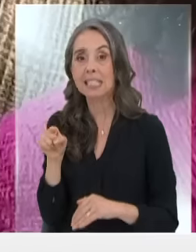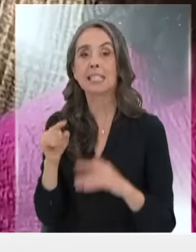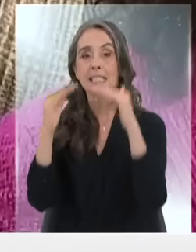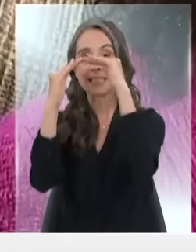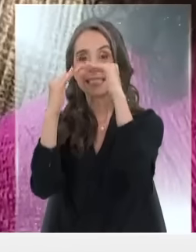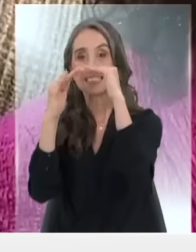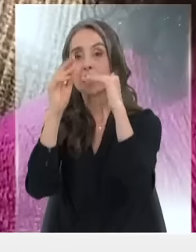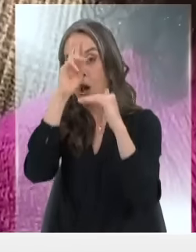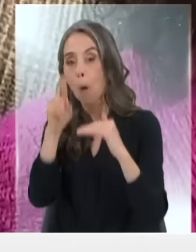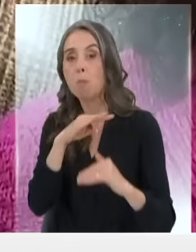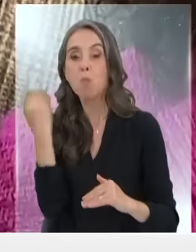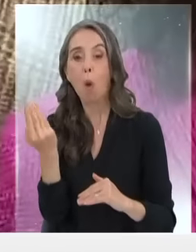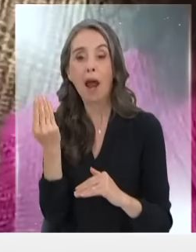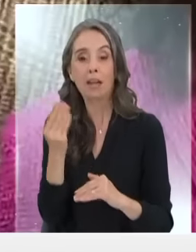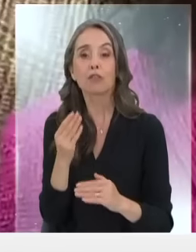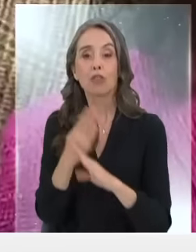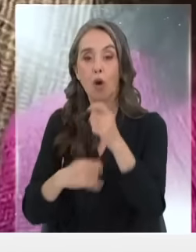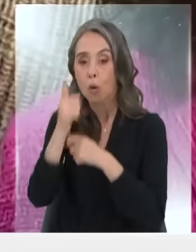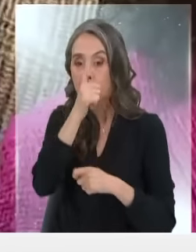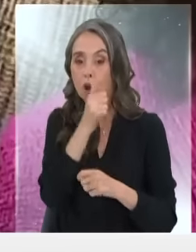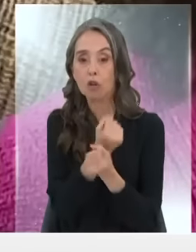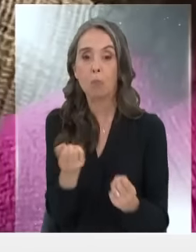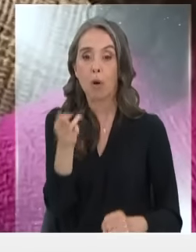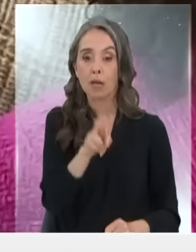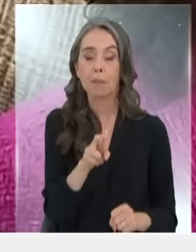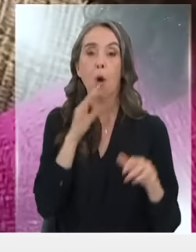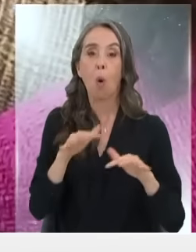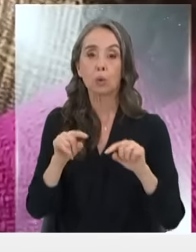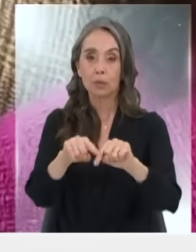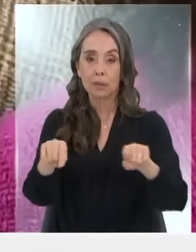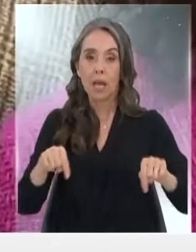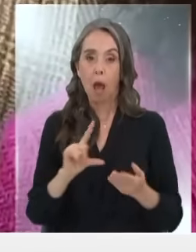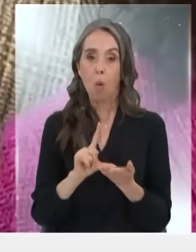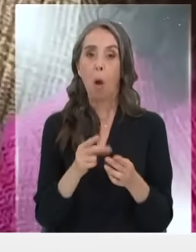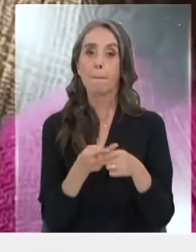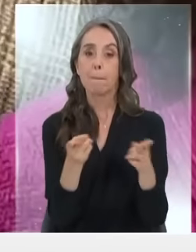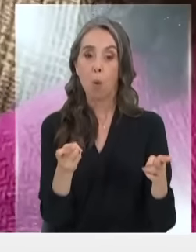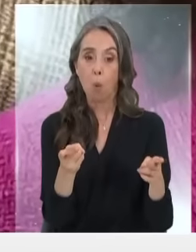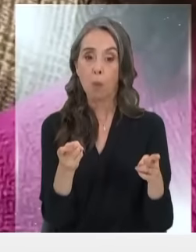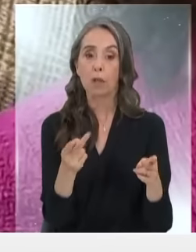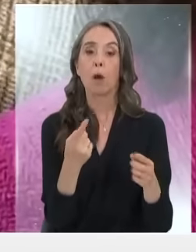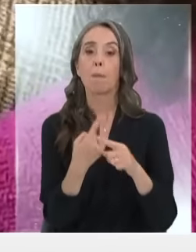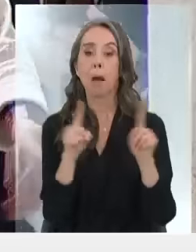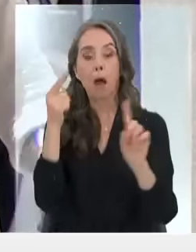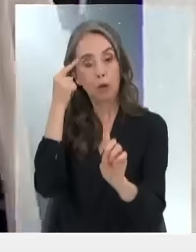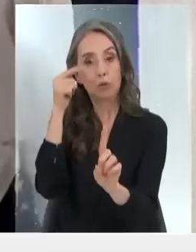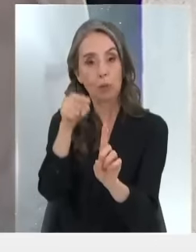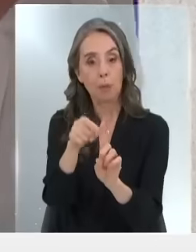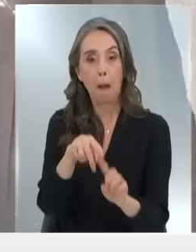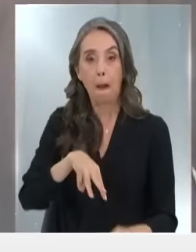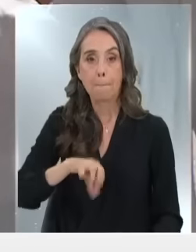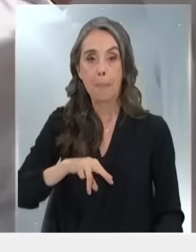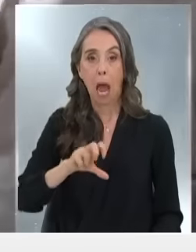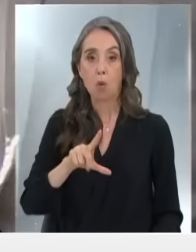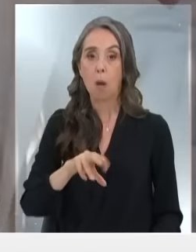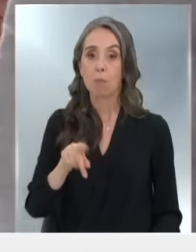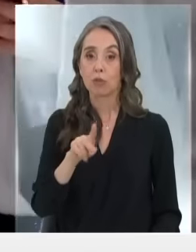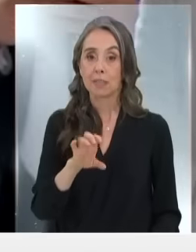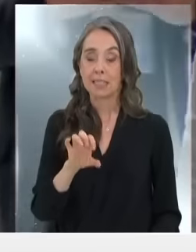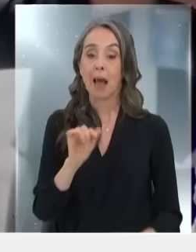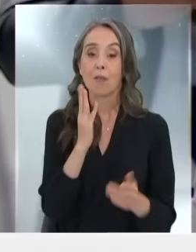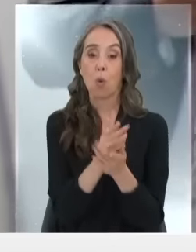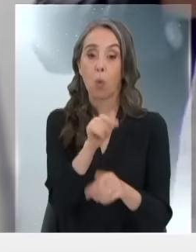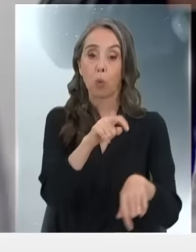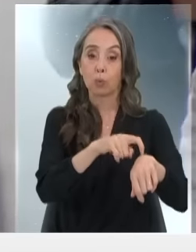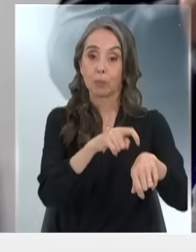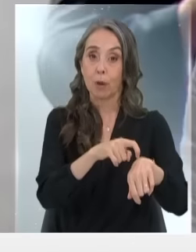simbología no es posible permitir, pero además porque ocupa espacios públicos que están destinados a otro fin. Manuel Monsalve, quien hasta ese